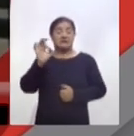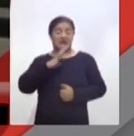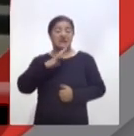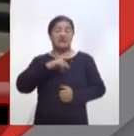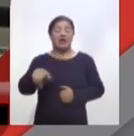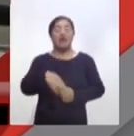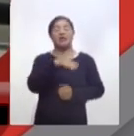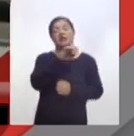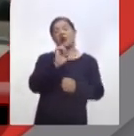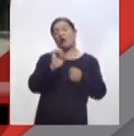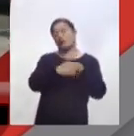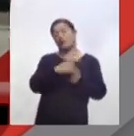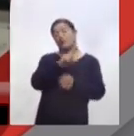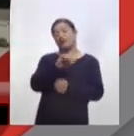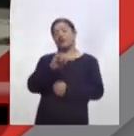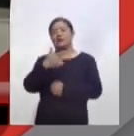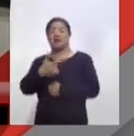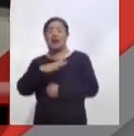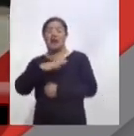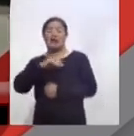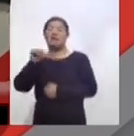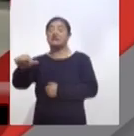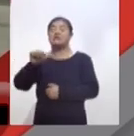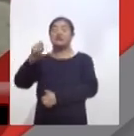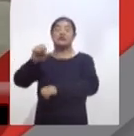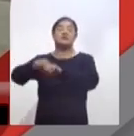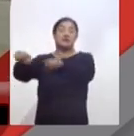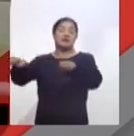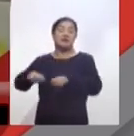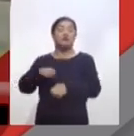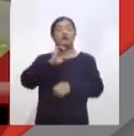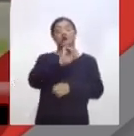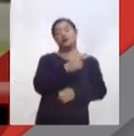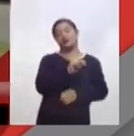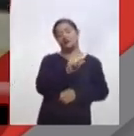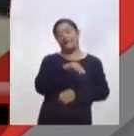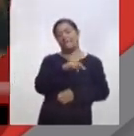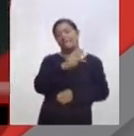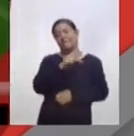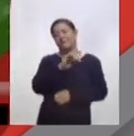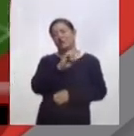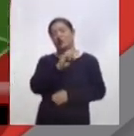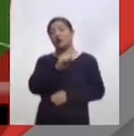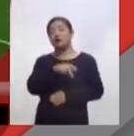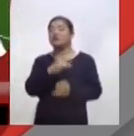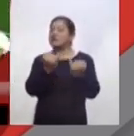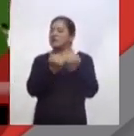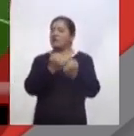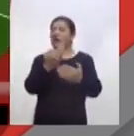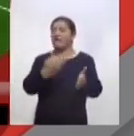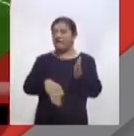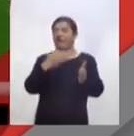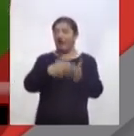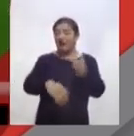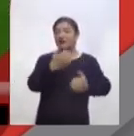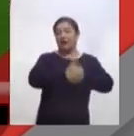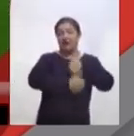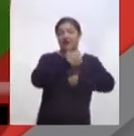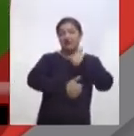disputando la ronda de 16 equipos, y la Champions League, en donde también falta por disputarse la mayoría de los octavos de final, se quedarían